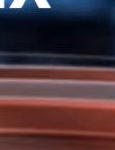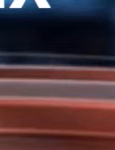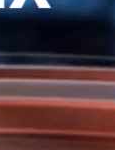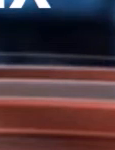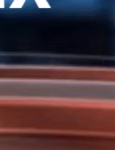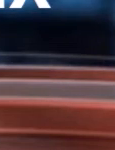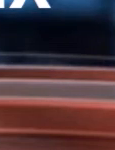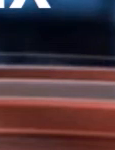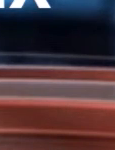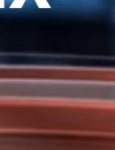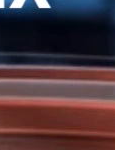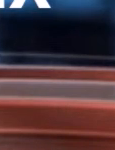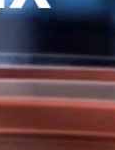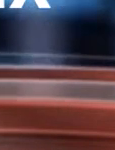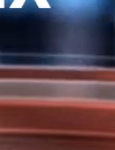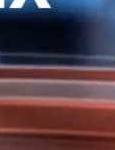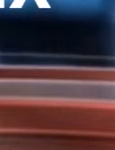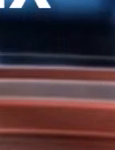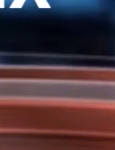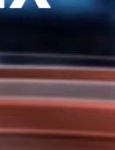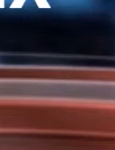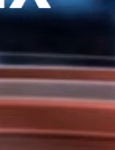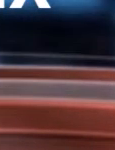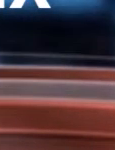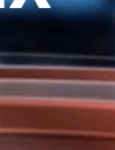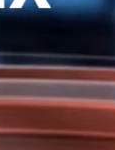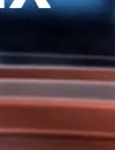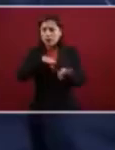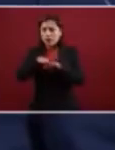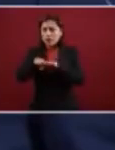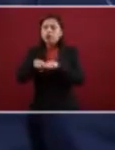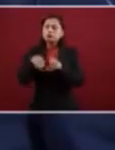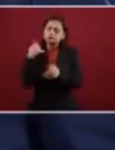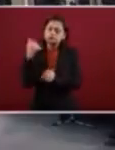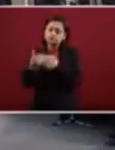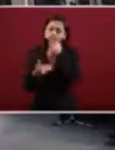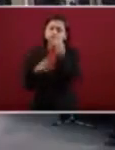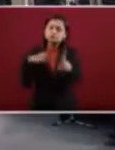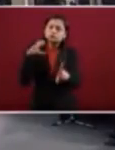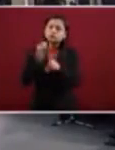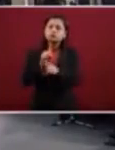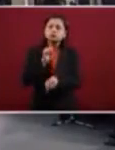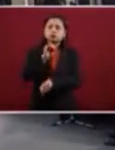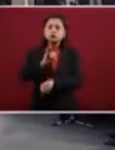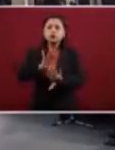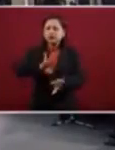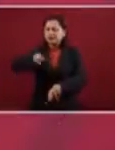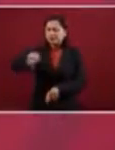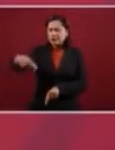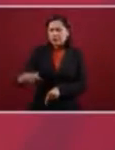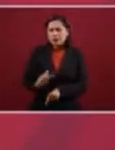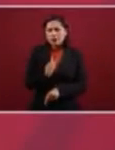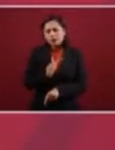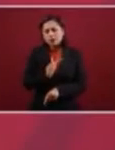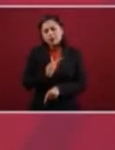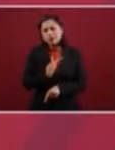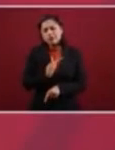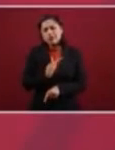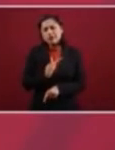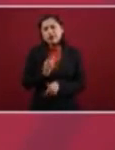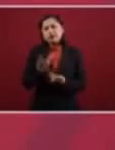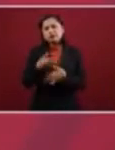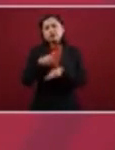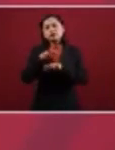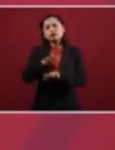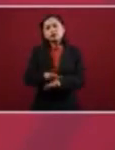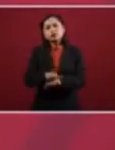Hidalgo Noticias MX presenta. Acerca de lo de la polémica de la